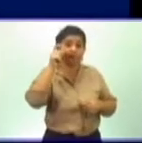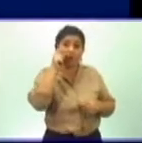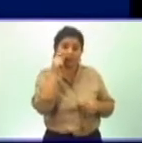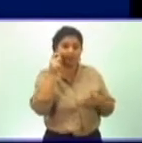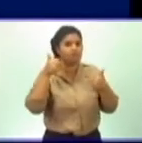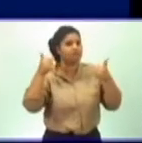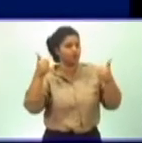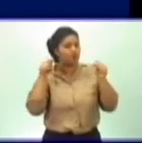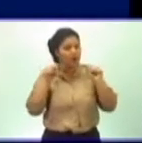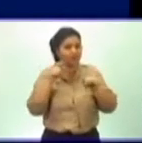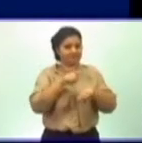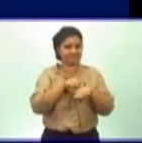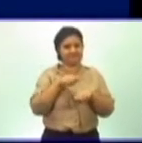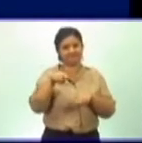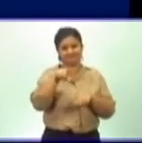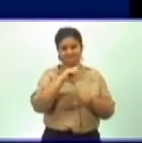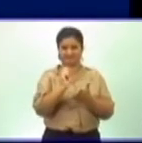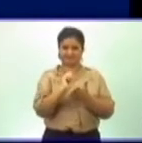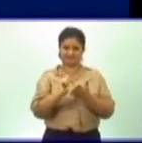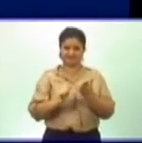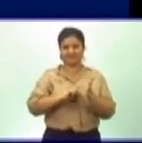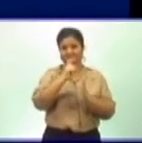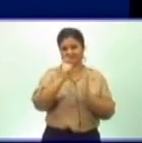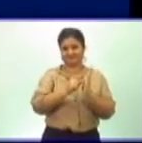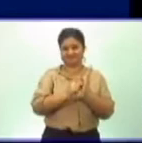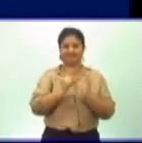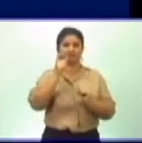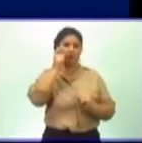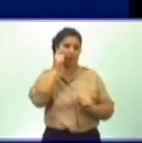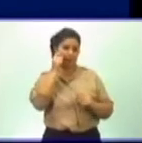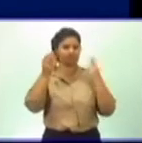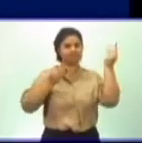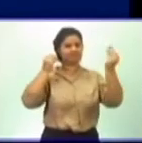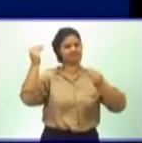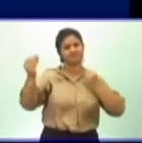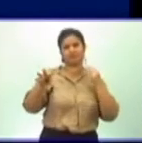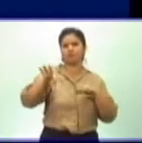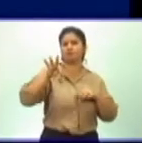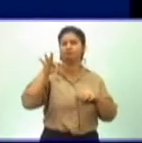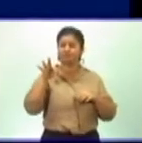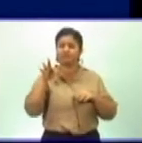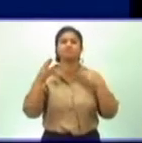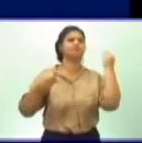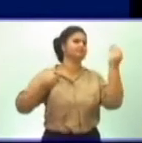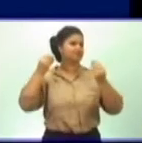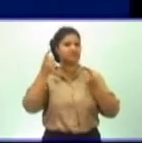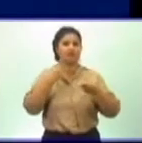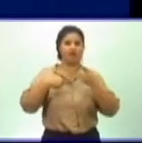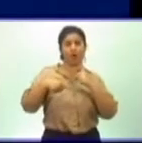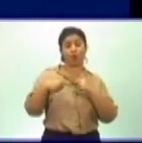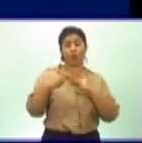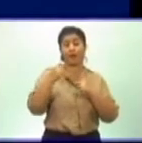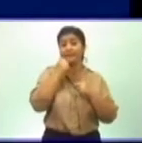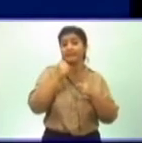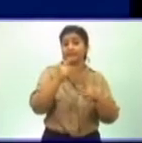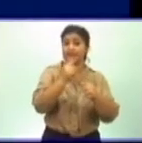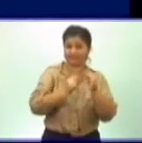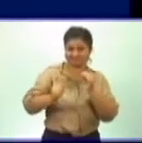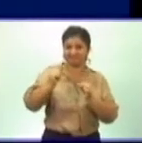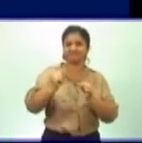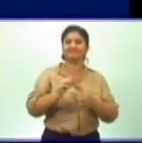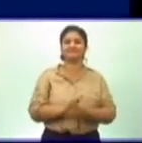anteriores. Les doy unos segundos para que puedan tomar notas, para que puedan evaluar algunos elementos que les puedan servir, y después